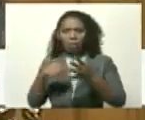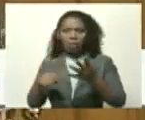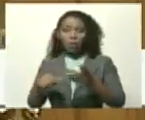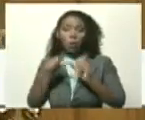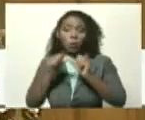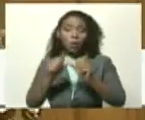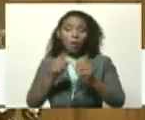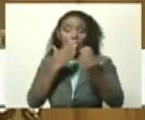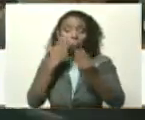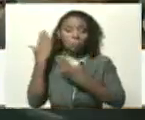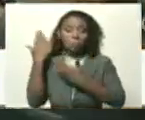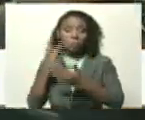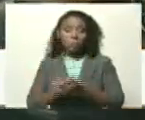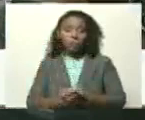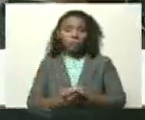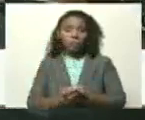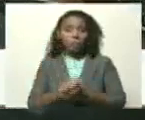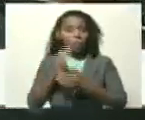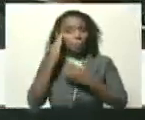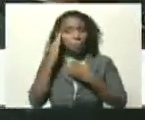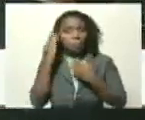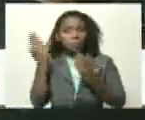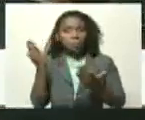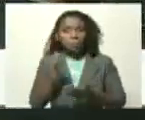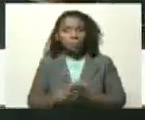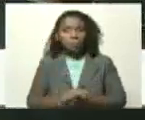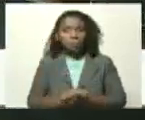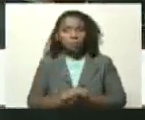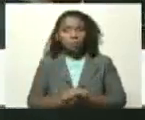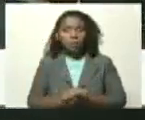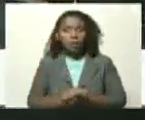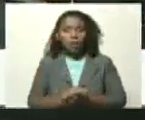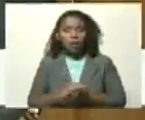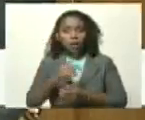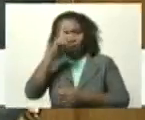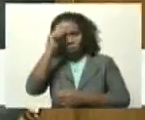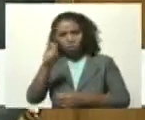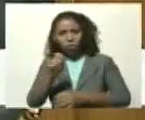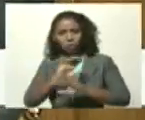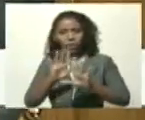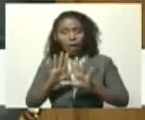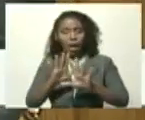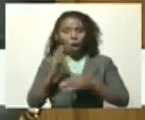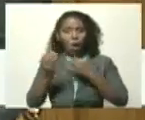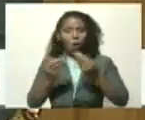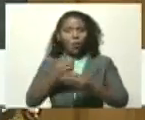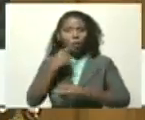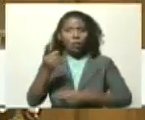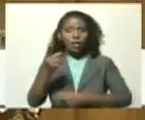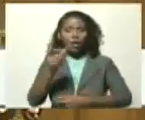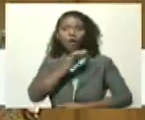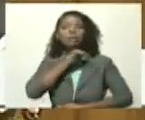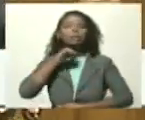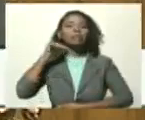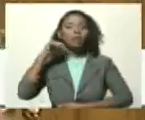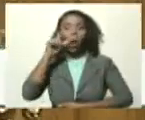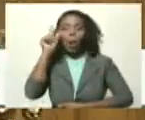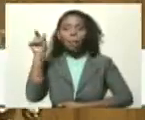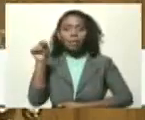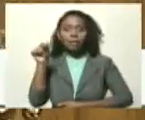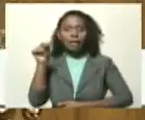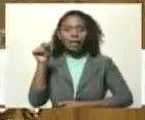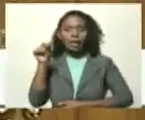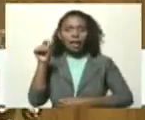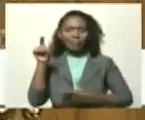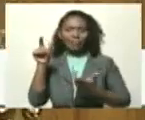seguirán así, no sé, reconociendo ya la monarquía, como dijo Ramos Alú, la monarquía de